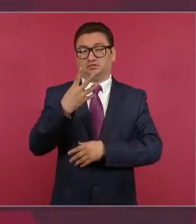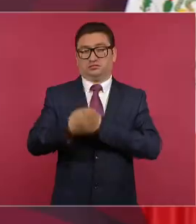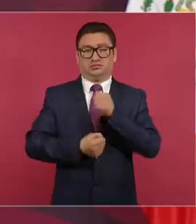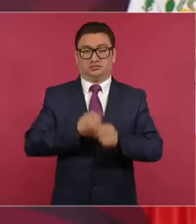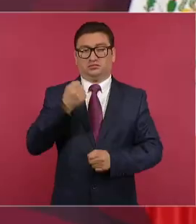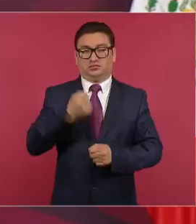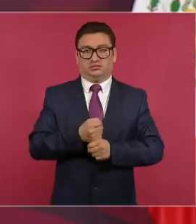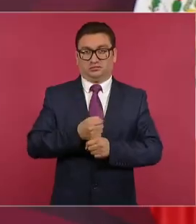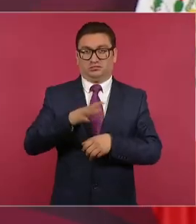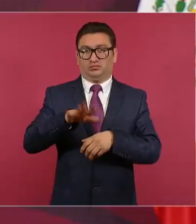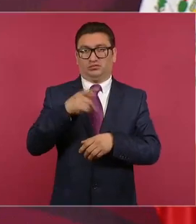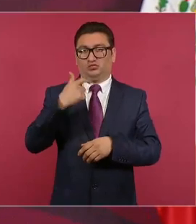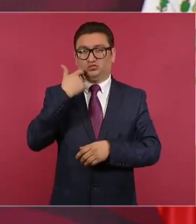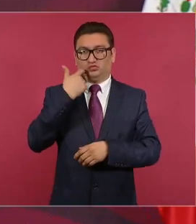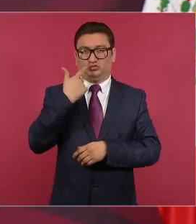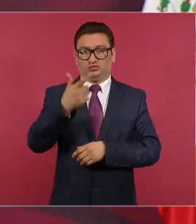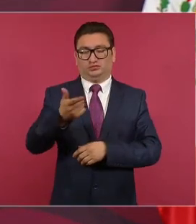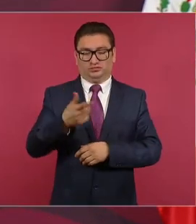quería la reelección.